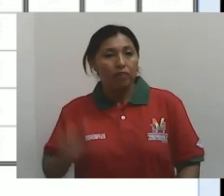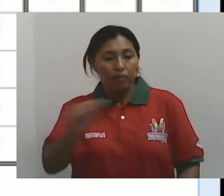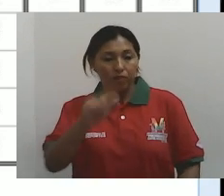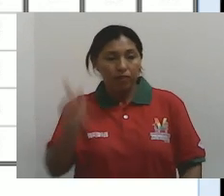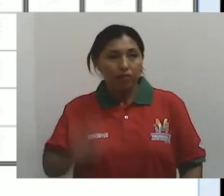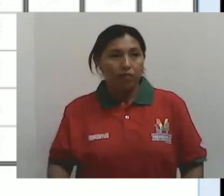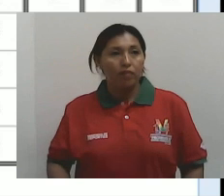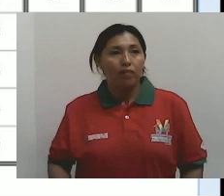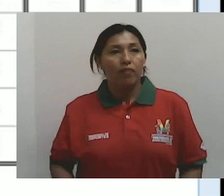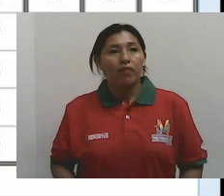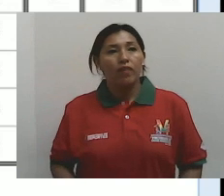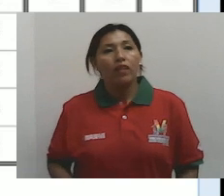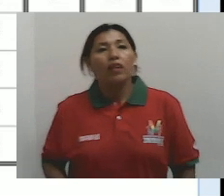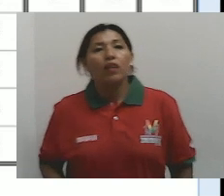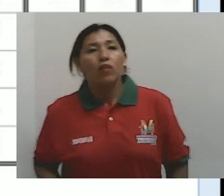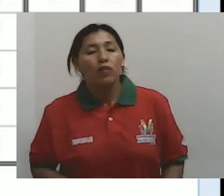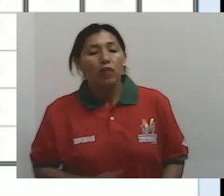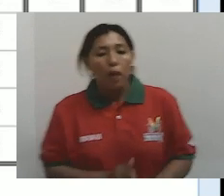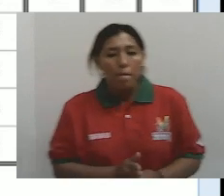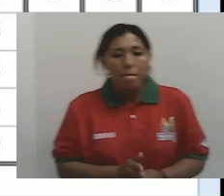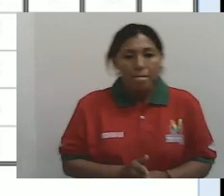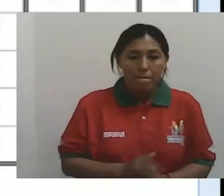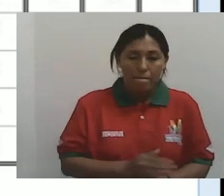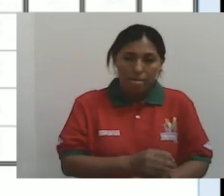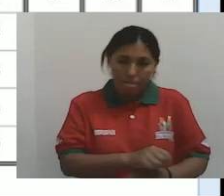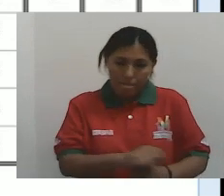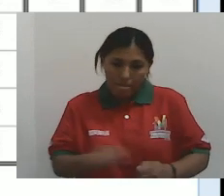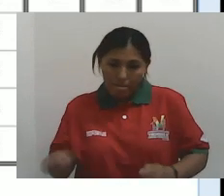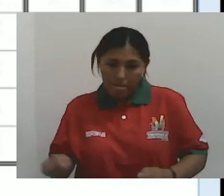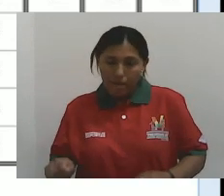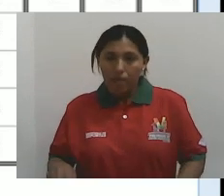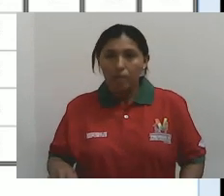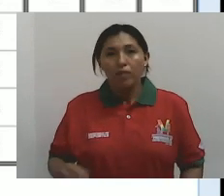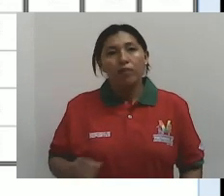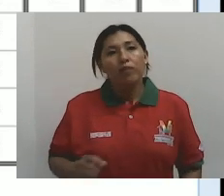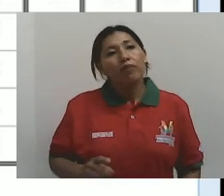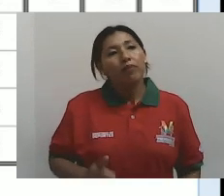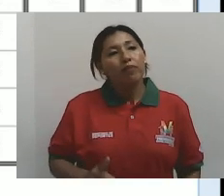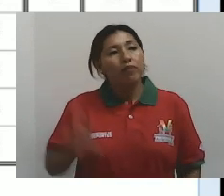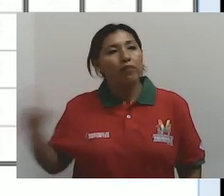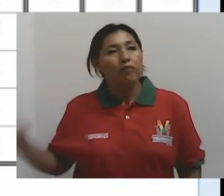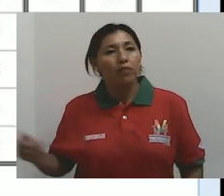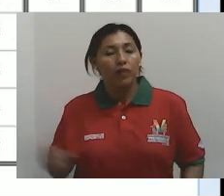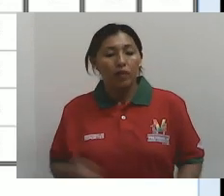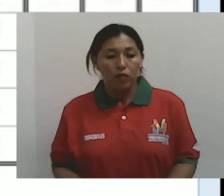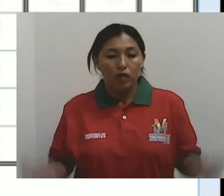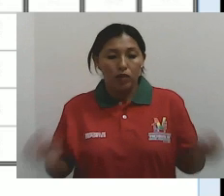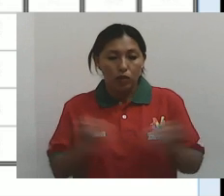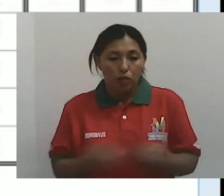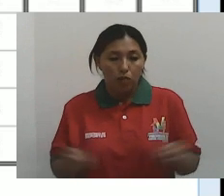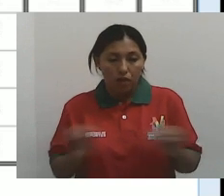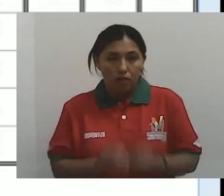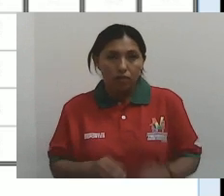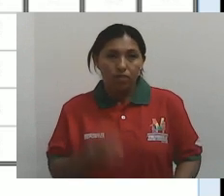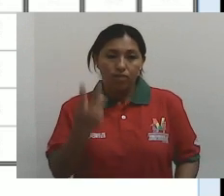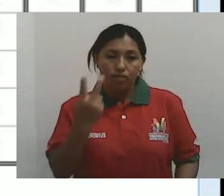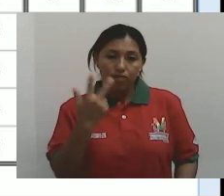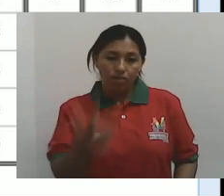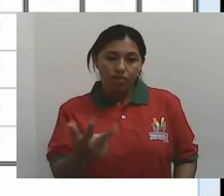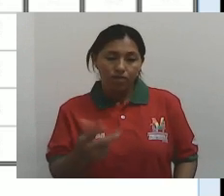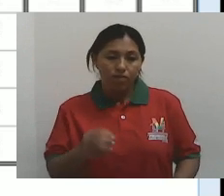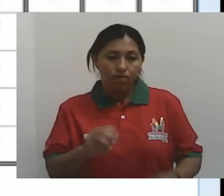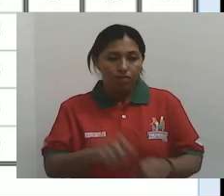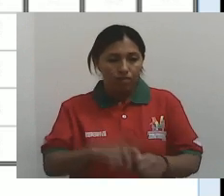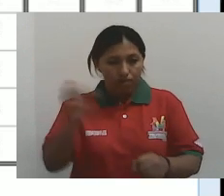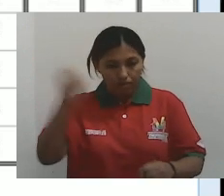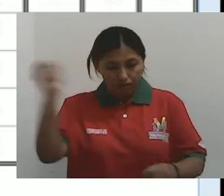columnas derechas. O sea que en el caso del Jesús Lara, por ejemplo, voy a sumar 3 puntos que ha ganado en el relevo